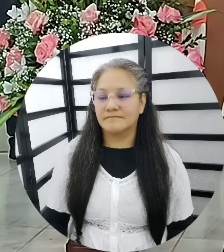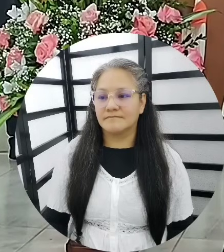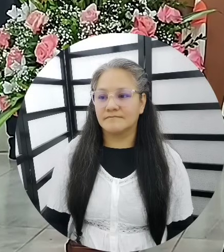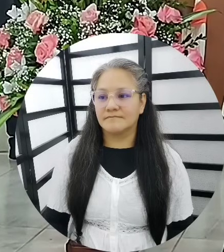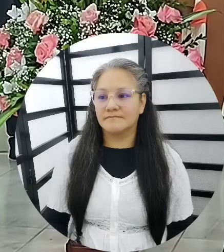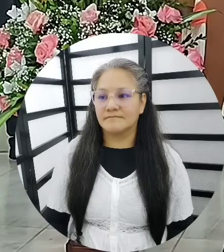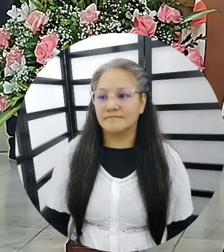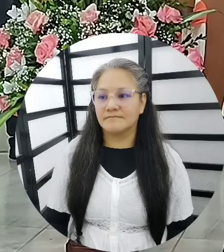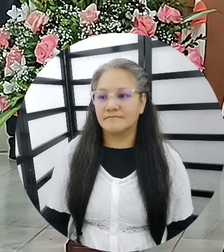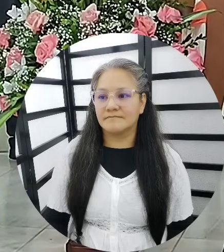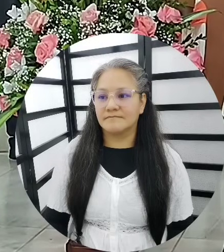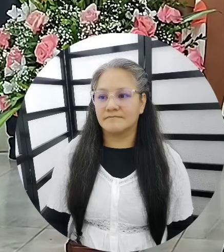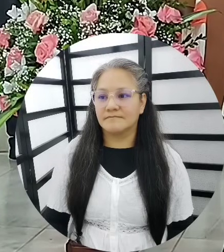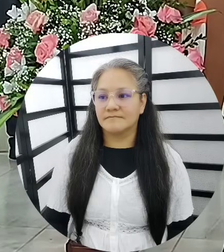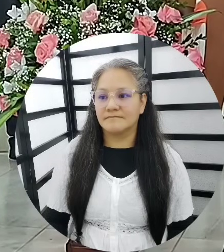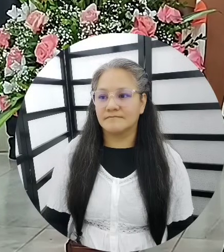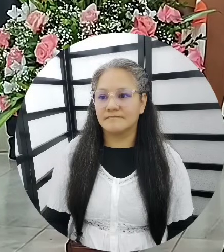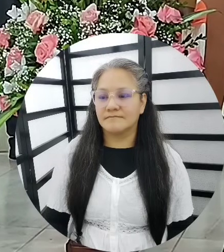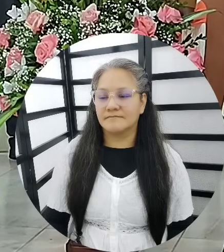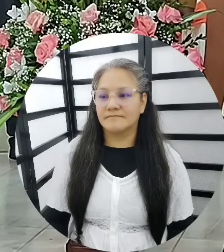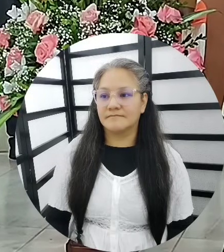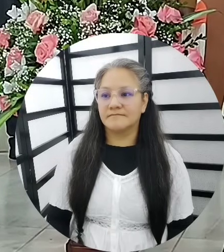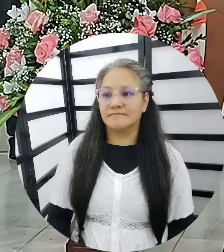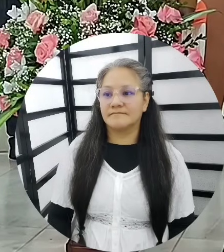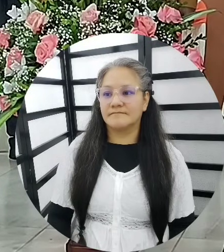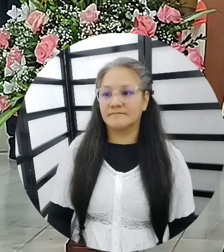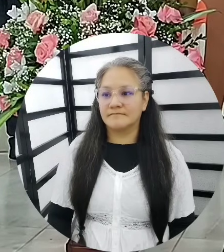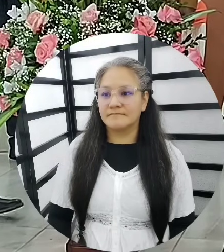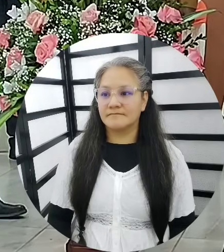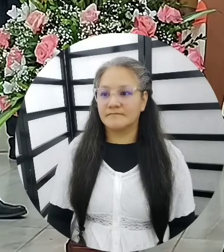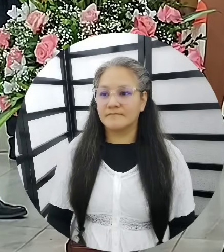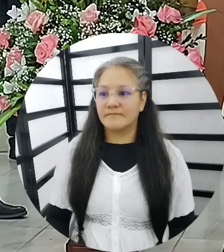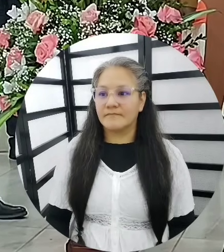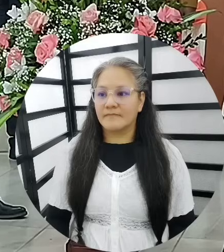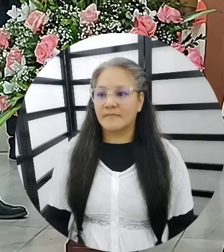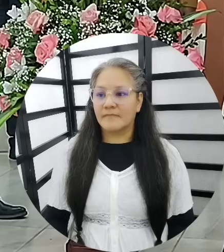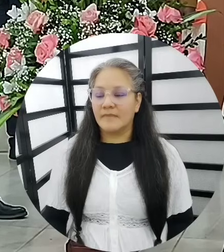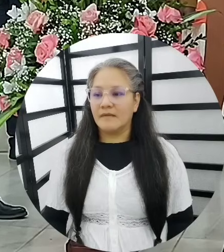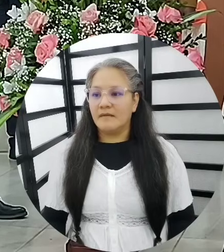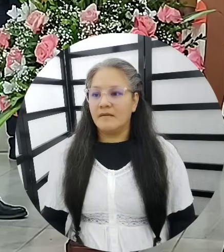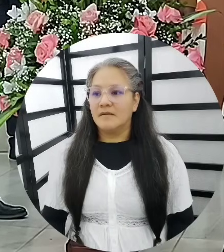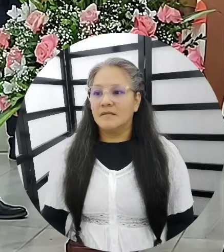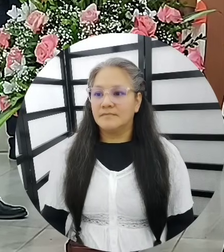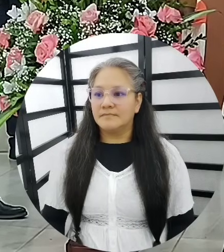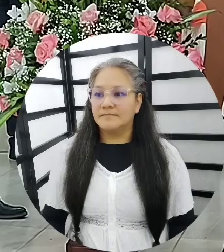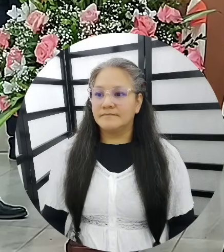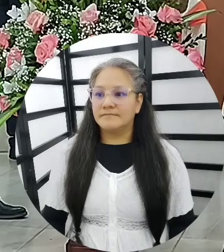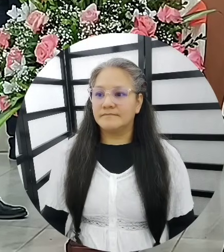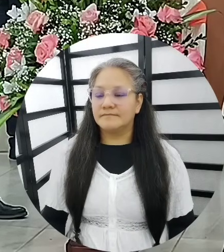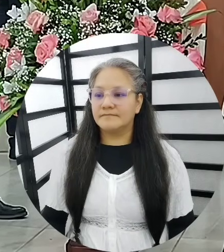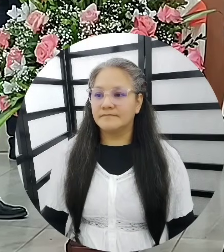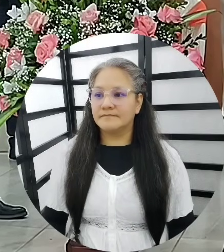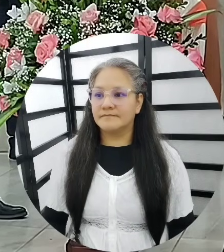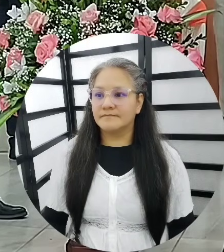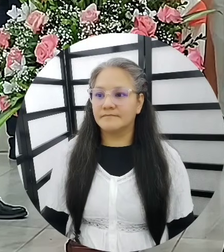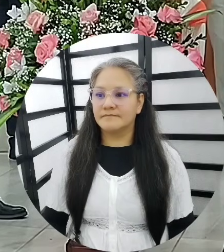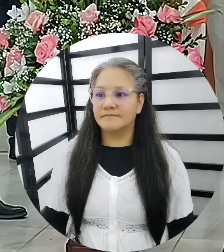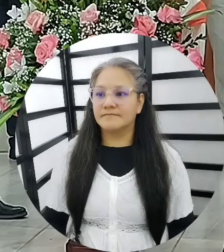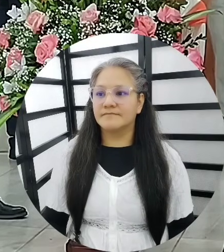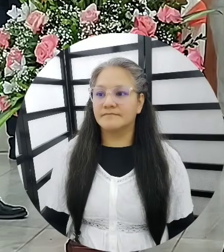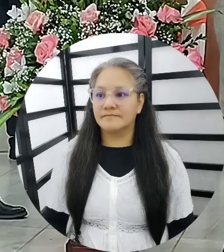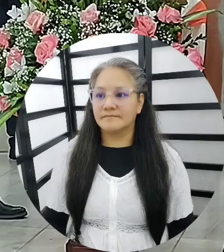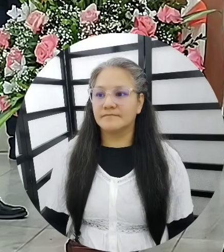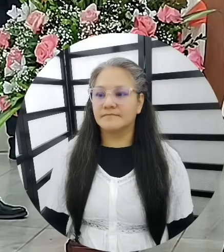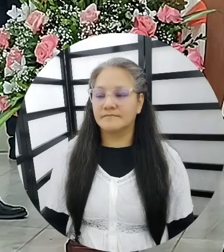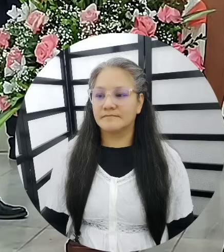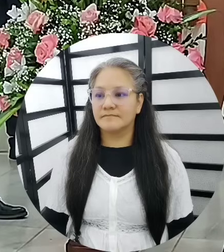Allí lo dice, allí dice: serás buen ministro de Jesucristo, nutrido con las